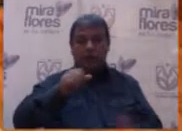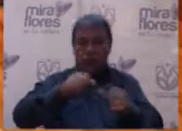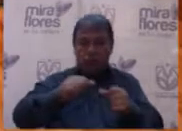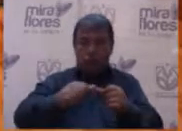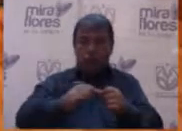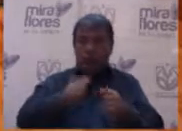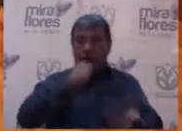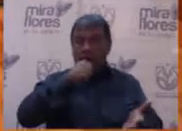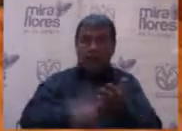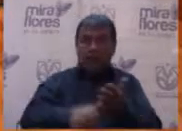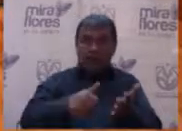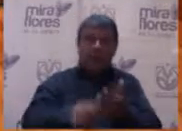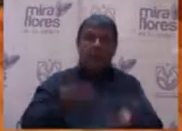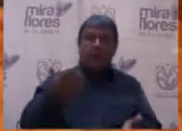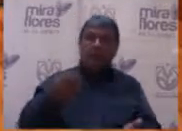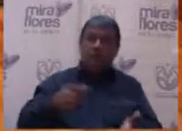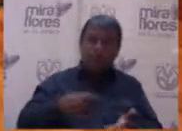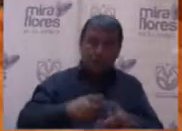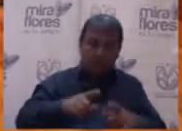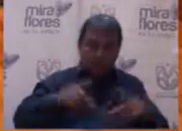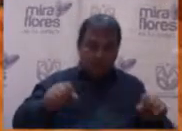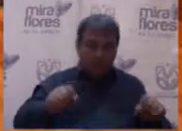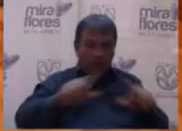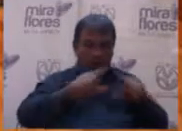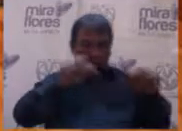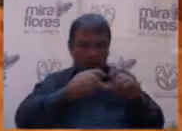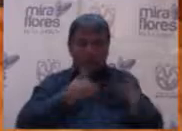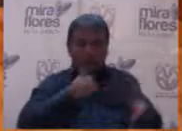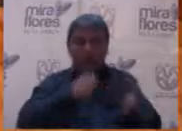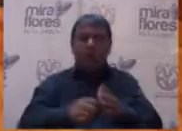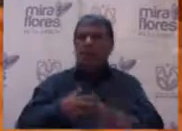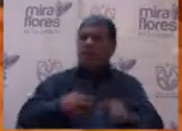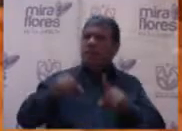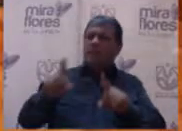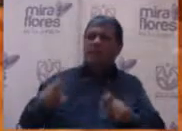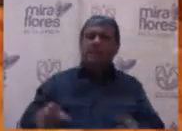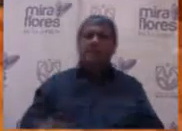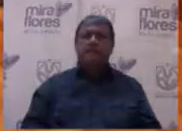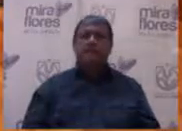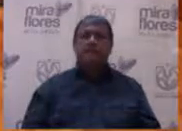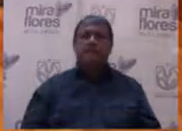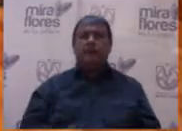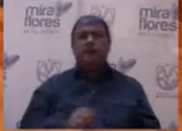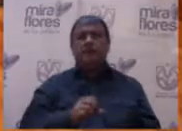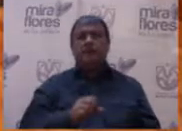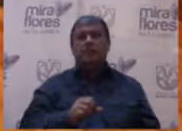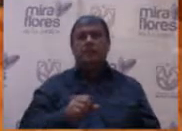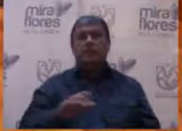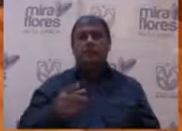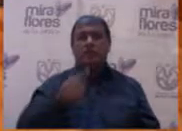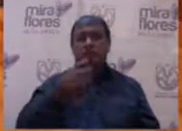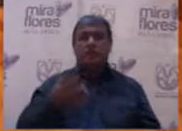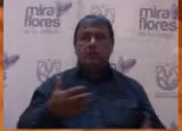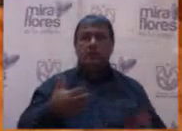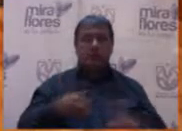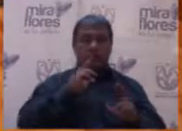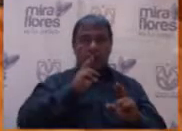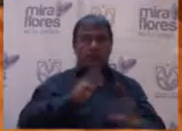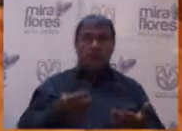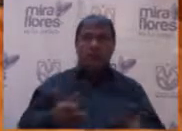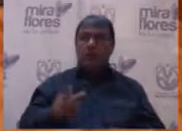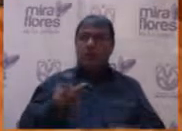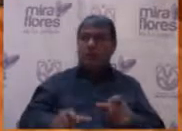de las cartas con las que han ingresado. Y la pregunta que tengo que hacer es usted ha dicho que no se les ha